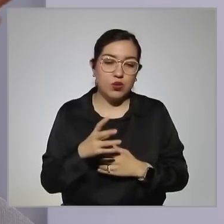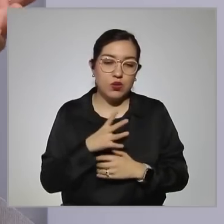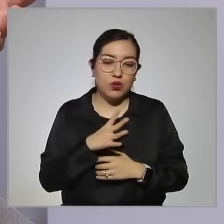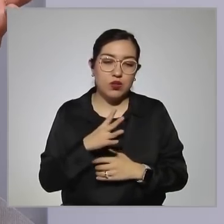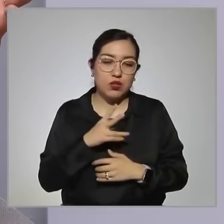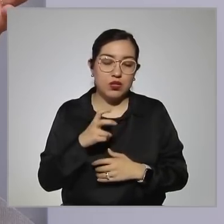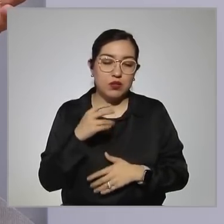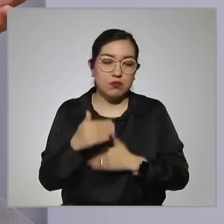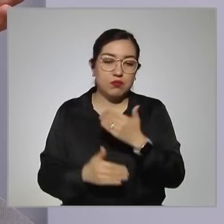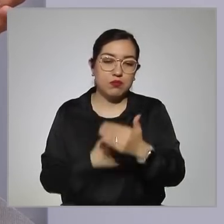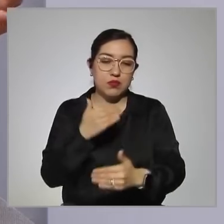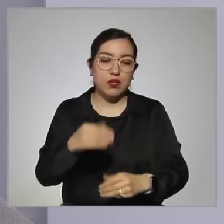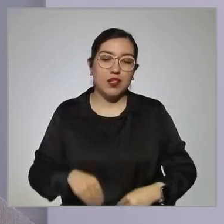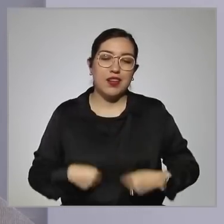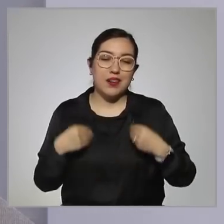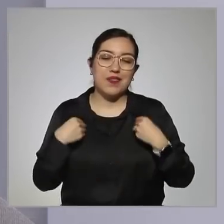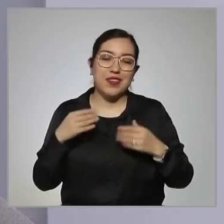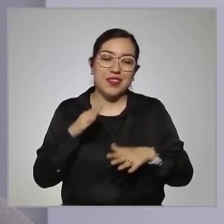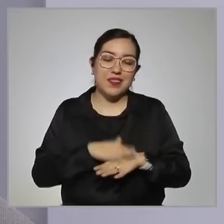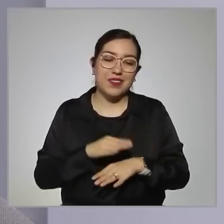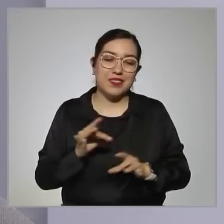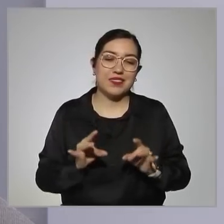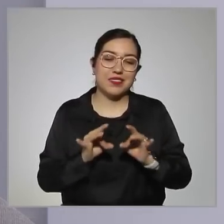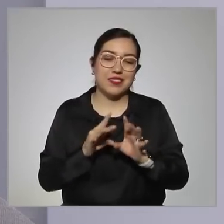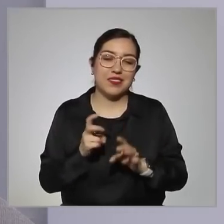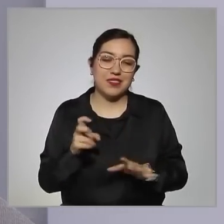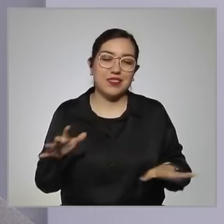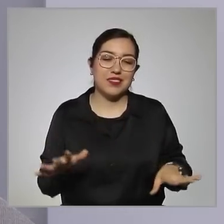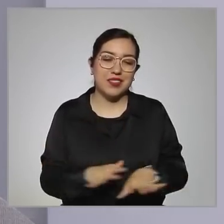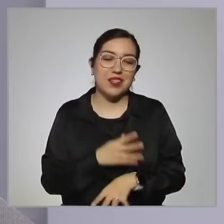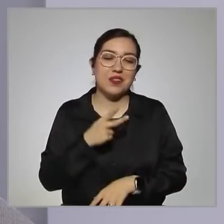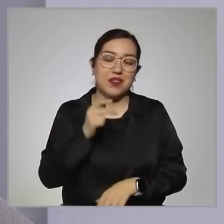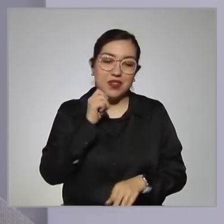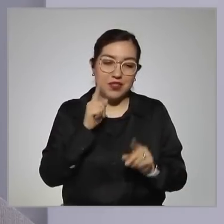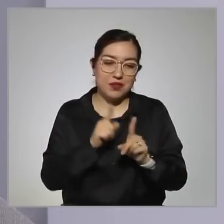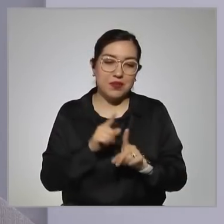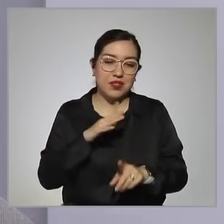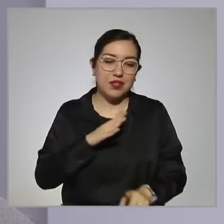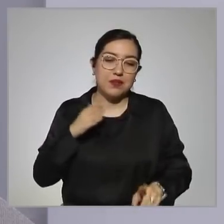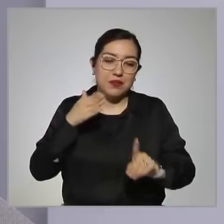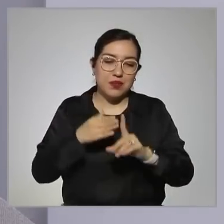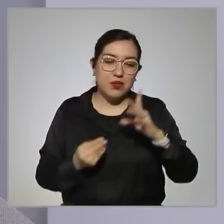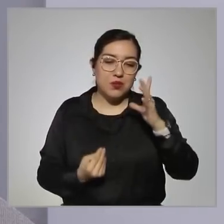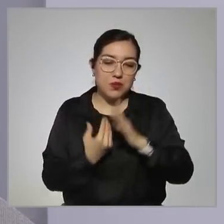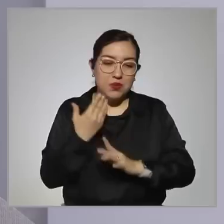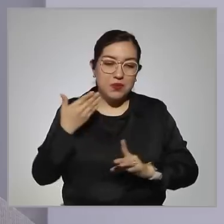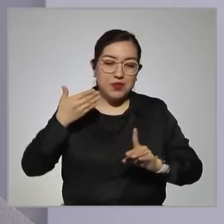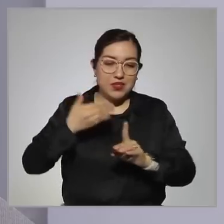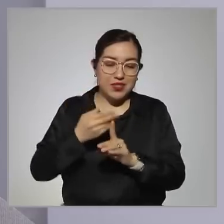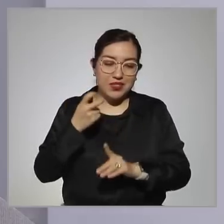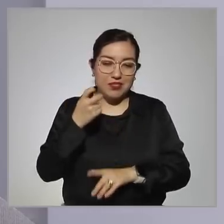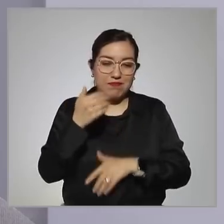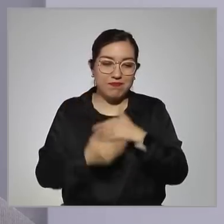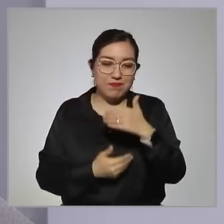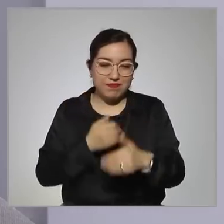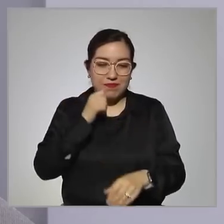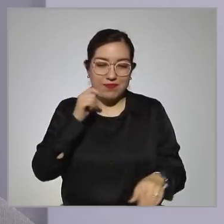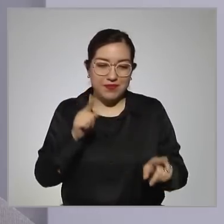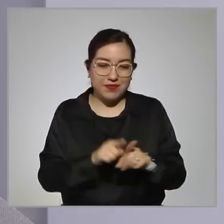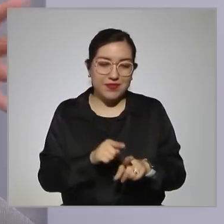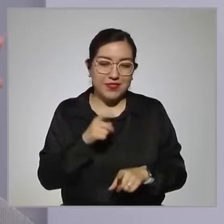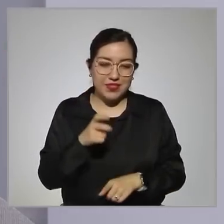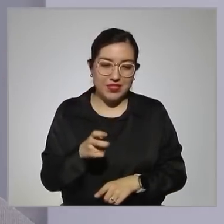que la vida cada vez es más contingente y nos planteará nuevos retos y nuevas problemáticas, y que incluso